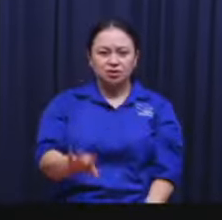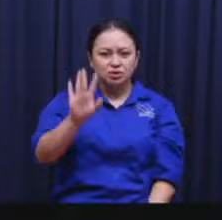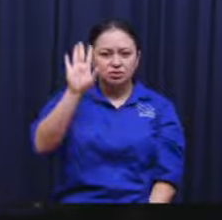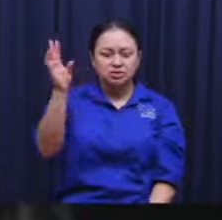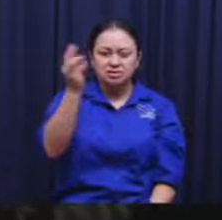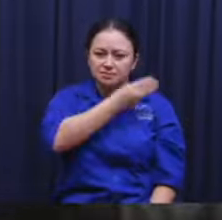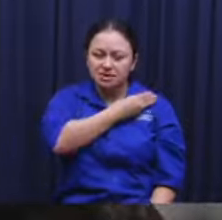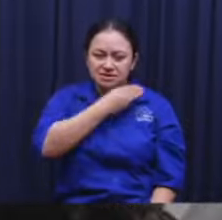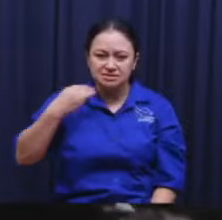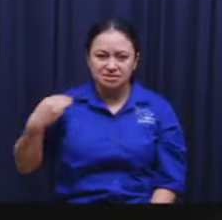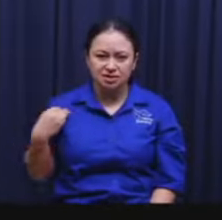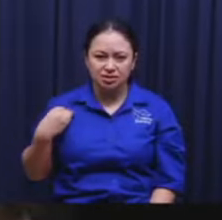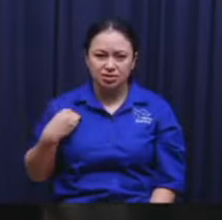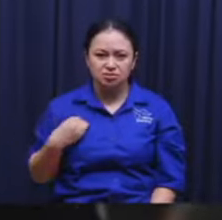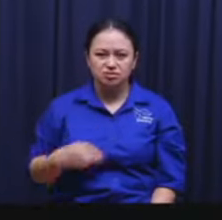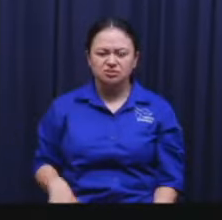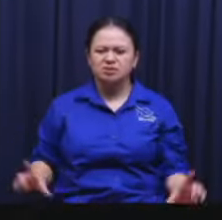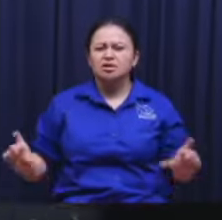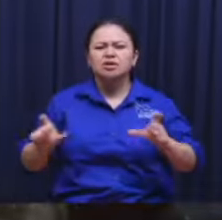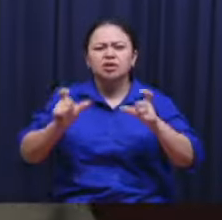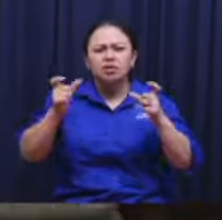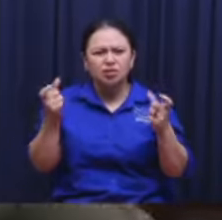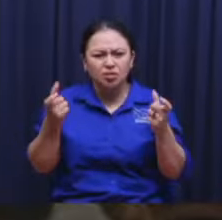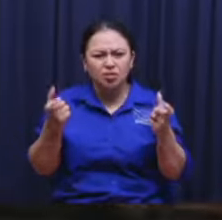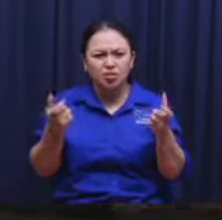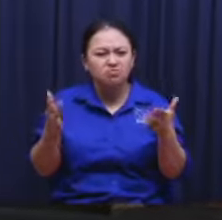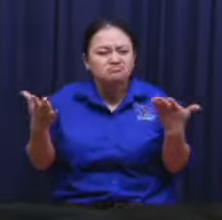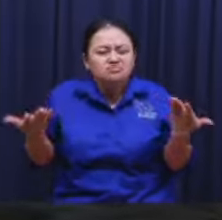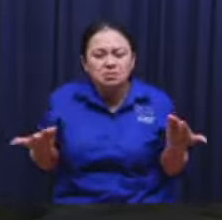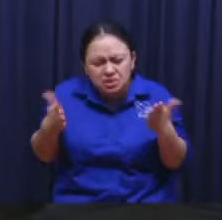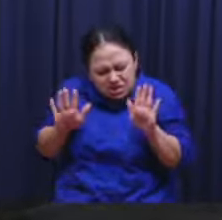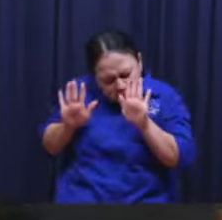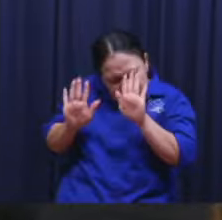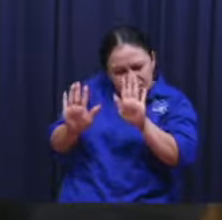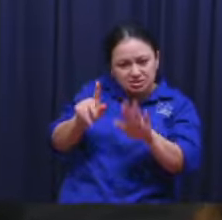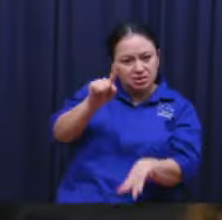ministran. Pero ¿cómo vas a resistir si no te sometes?